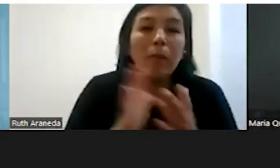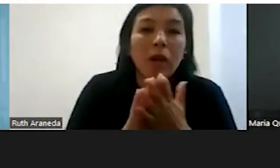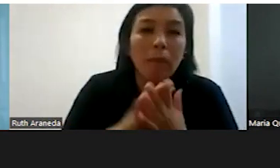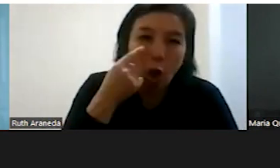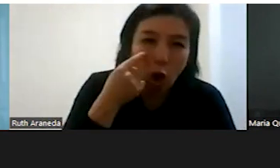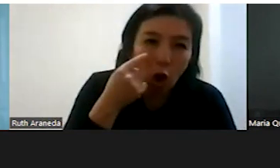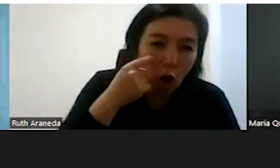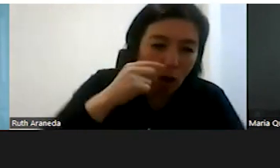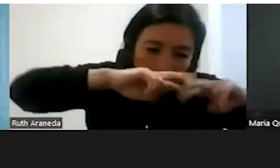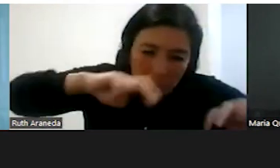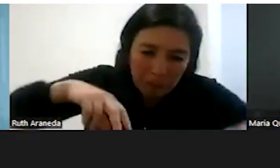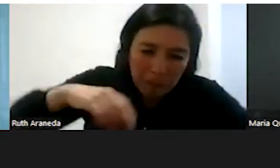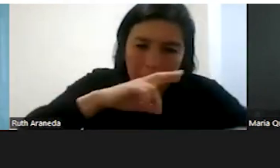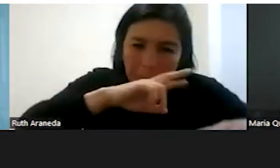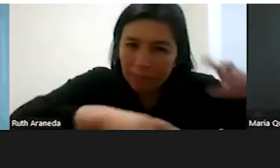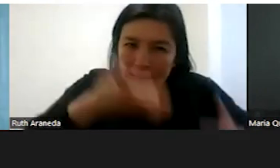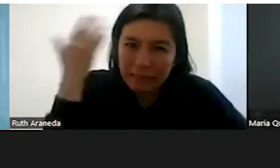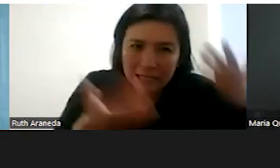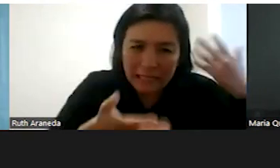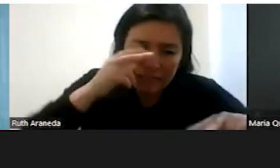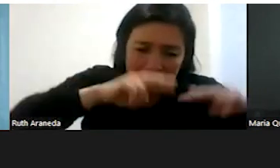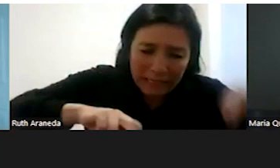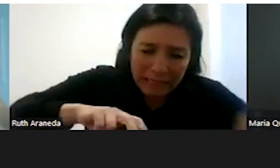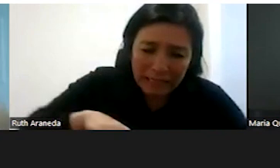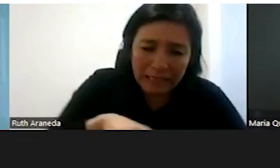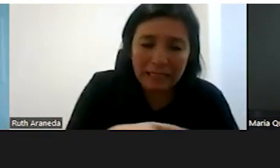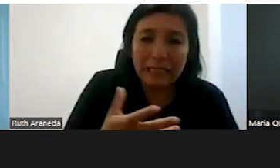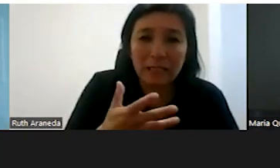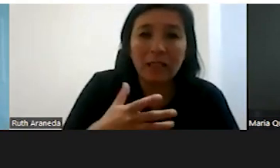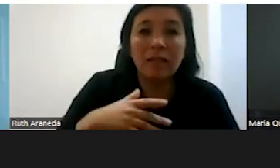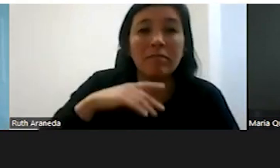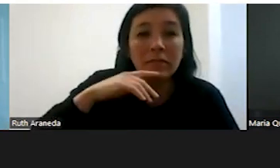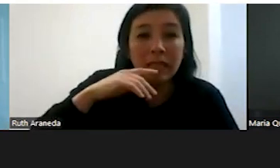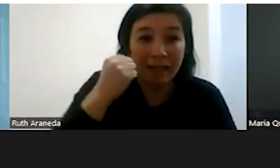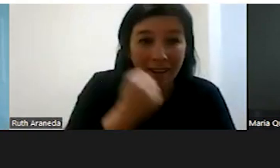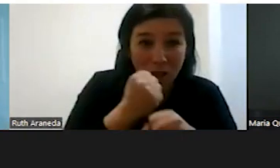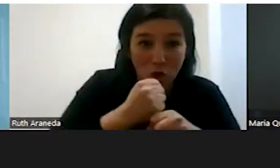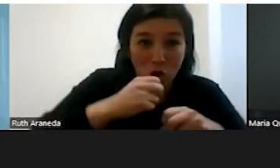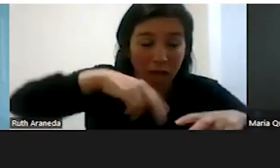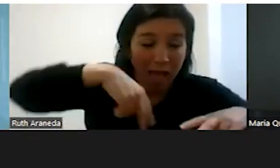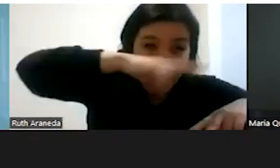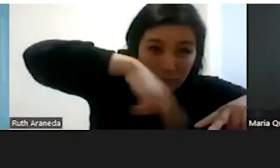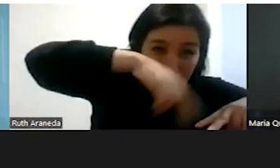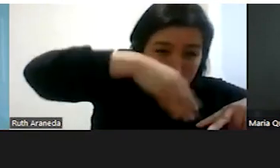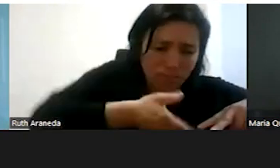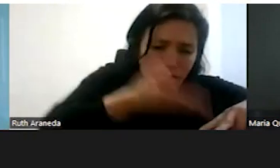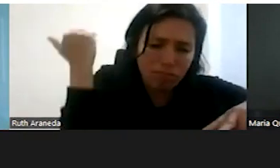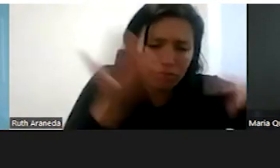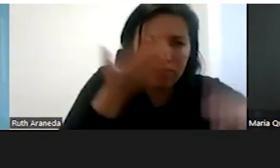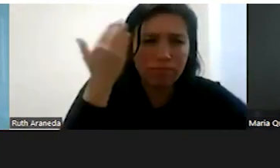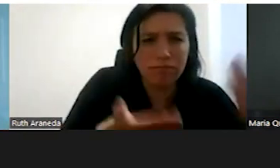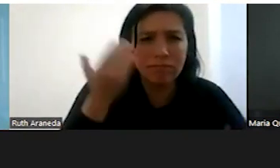que se está relevando día tras día luego en las excavaciones arqueológicas, dependa de la voluntad